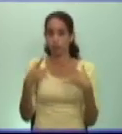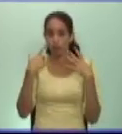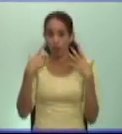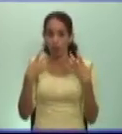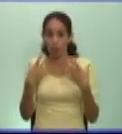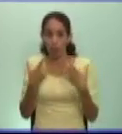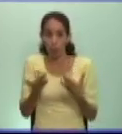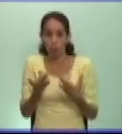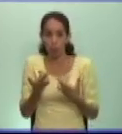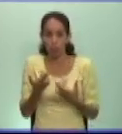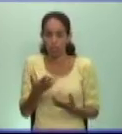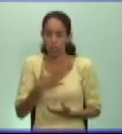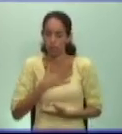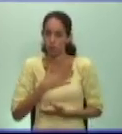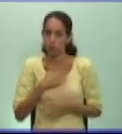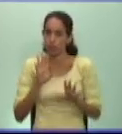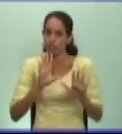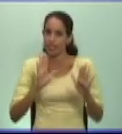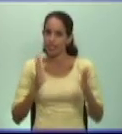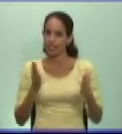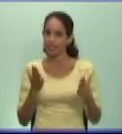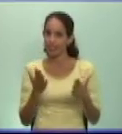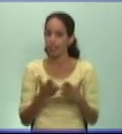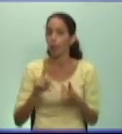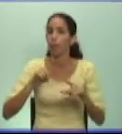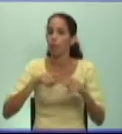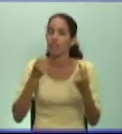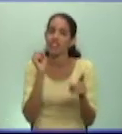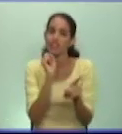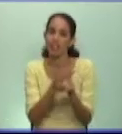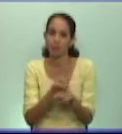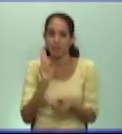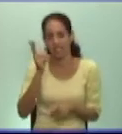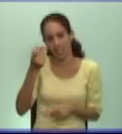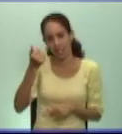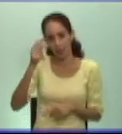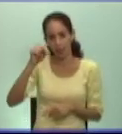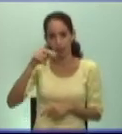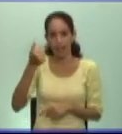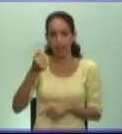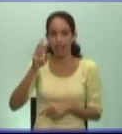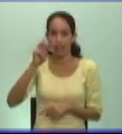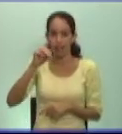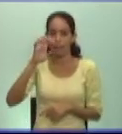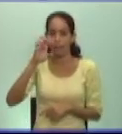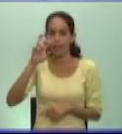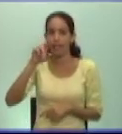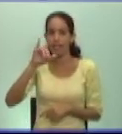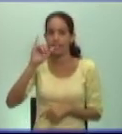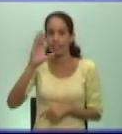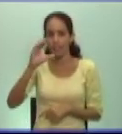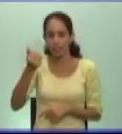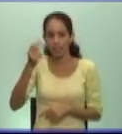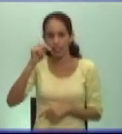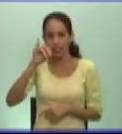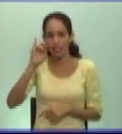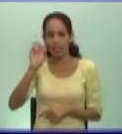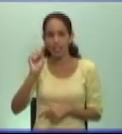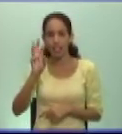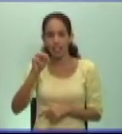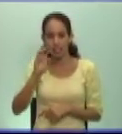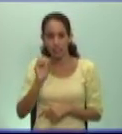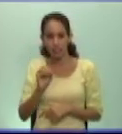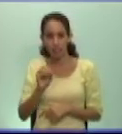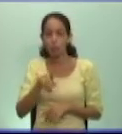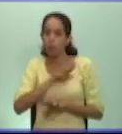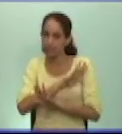papel hegemónico. De ahí el panamericanismo, de ahí el concepto de este. Estos son elementos que ustedes conocen muy bien, cada